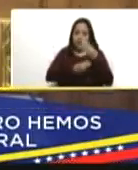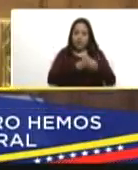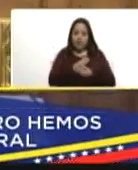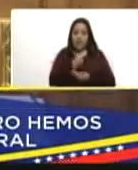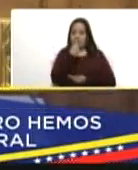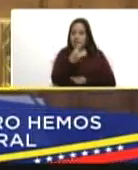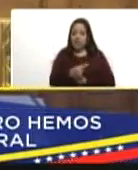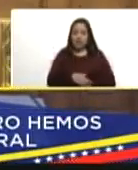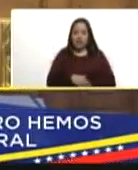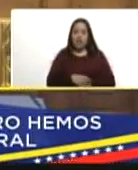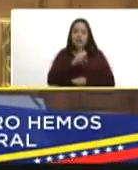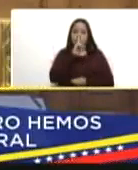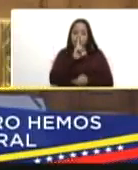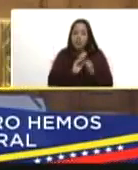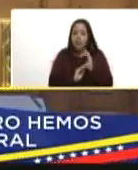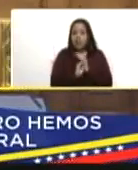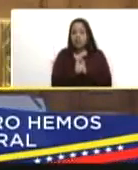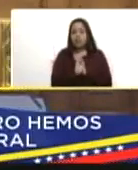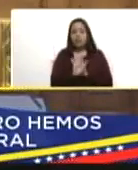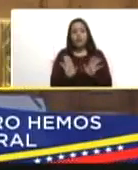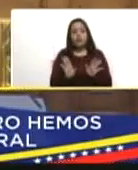decía en silen